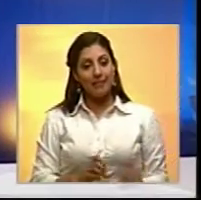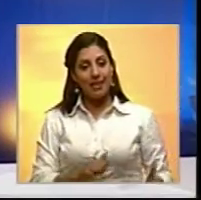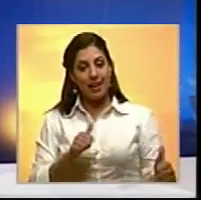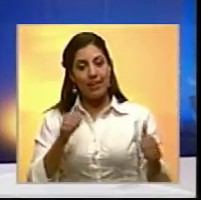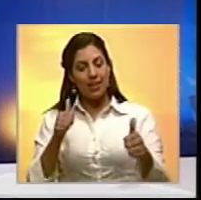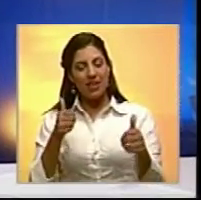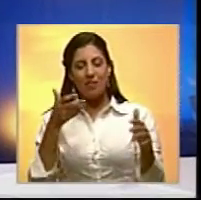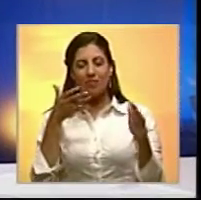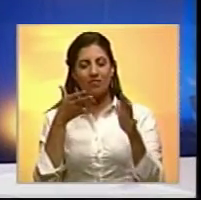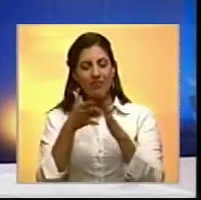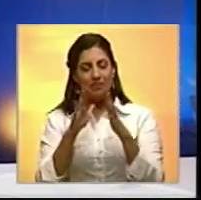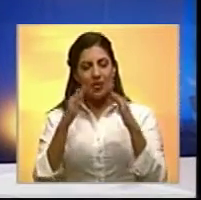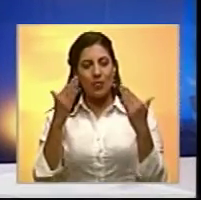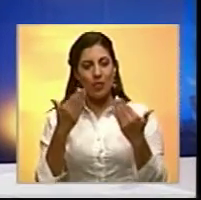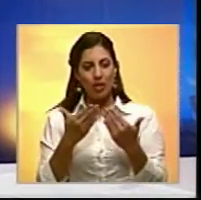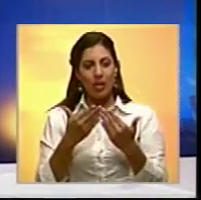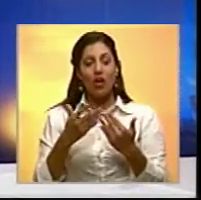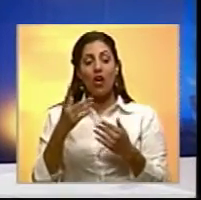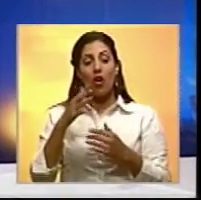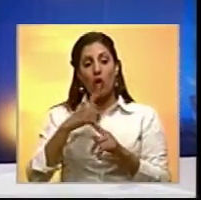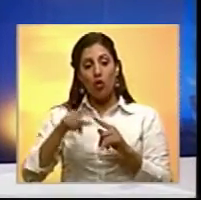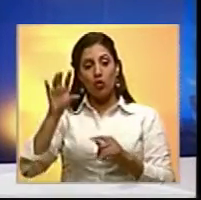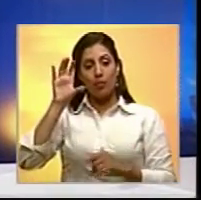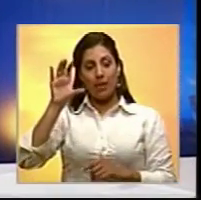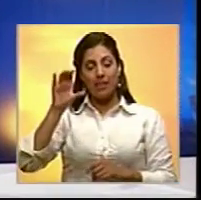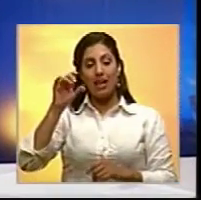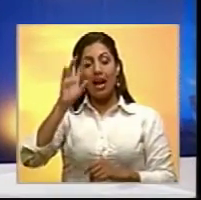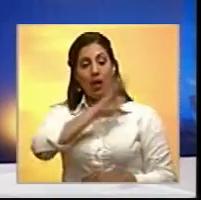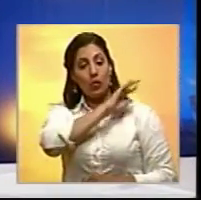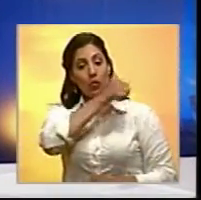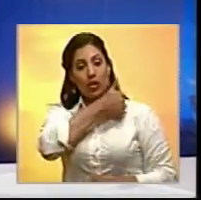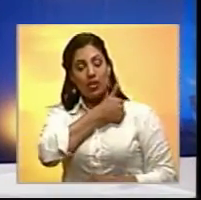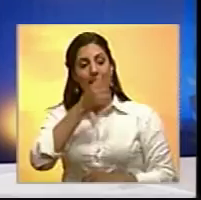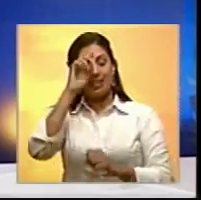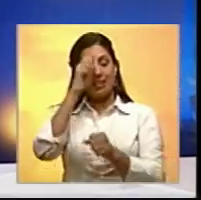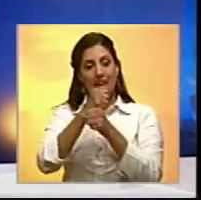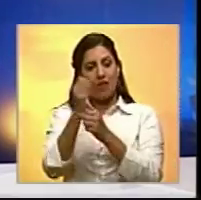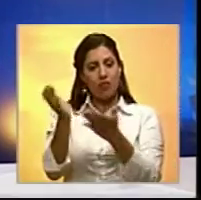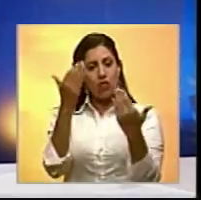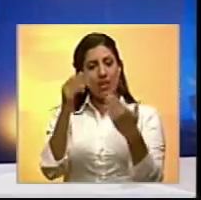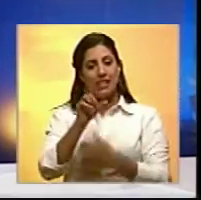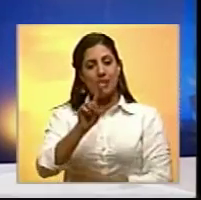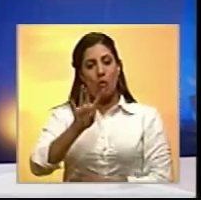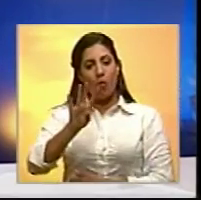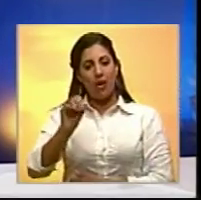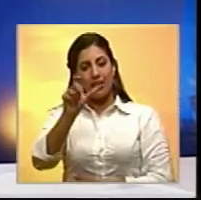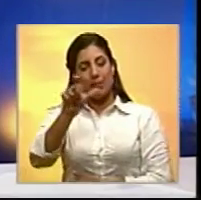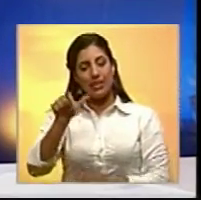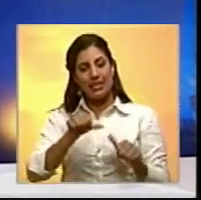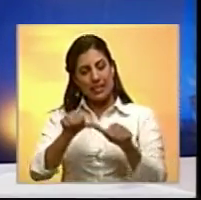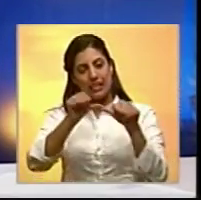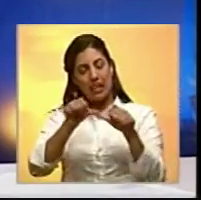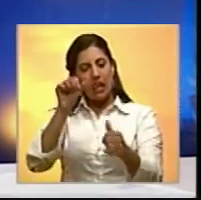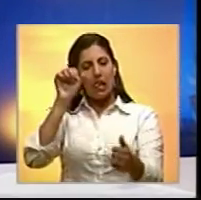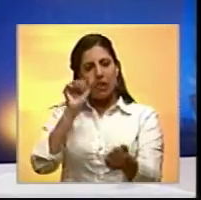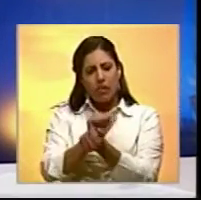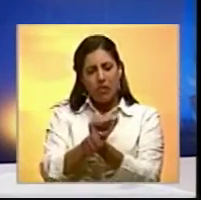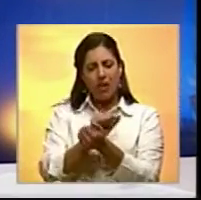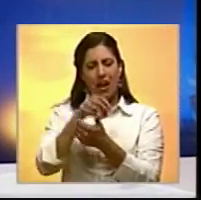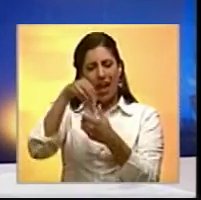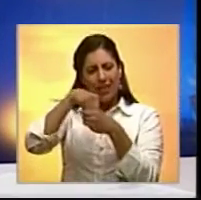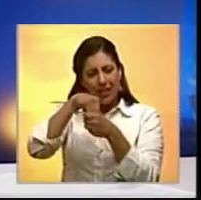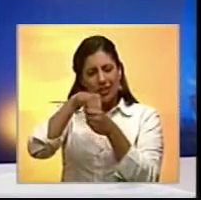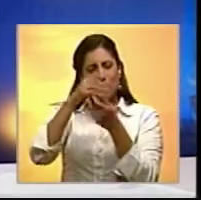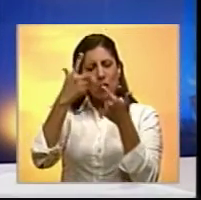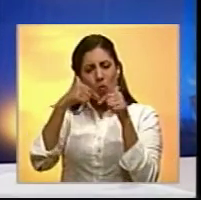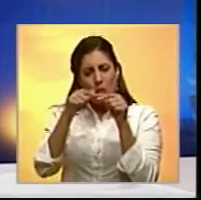Iniciamos nuestro recorrido por lo que pasa en el mundo de Nueva Zelanda, donde las autoridades trabajan para evacuar a 140 personas que permanecen atrapadas en la